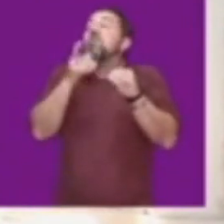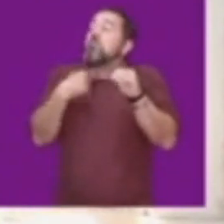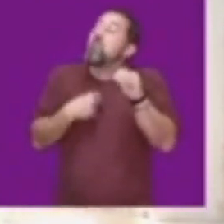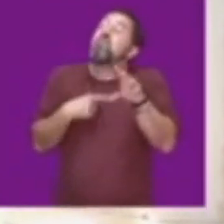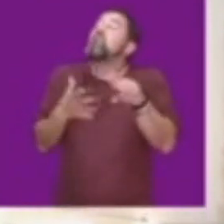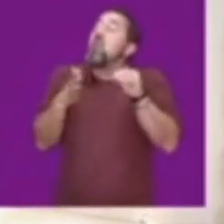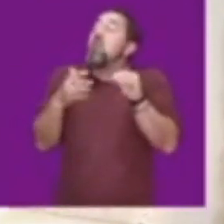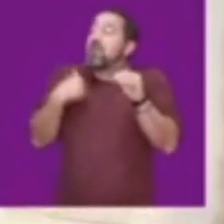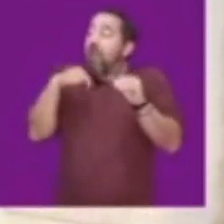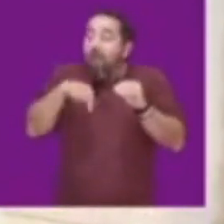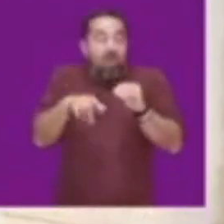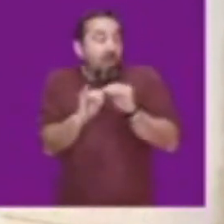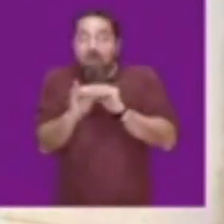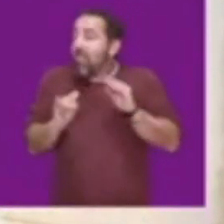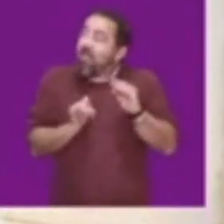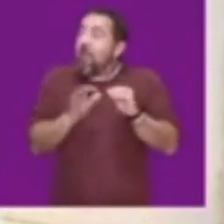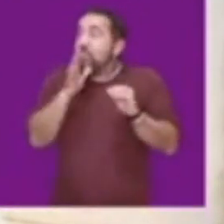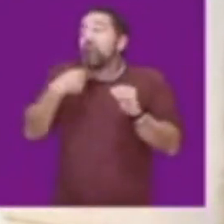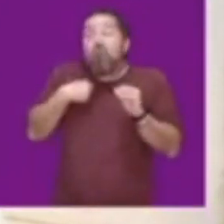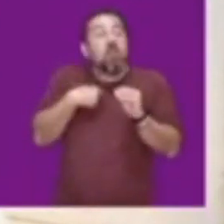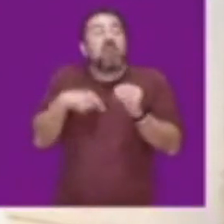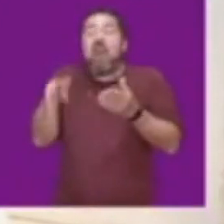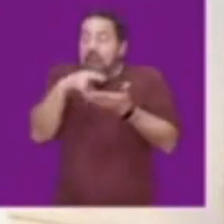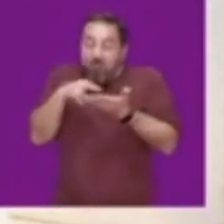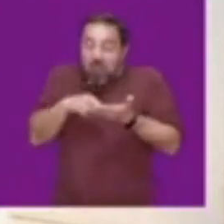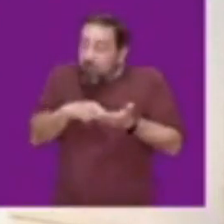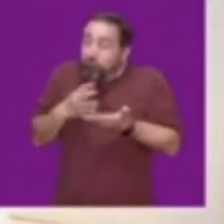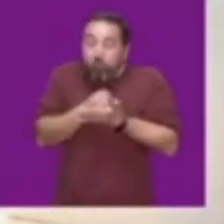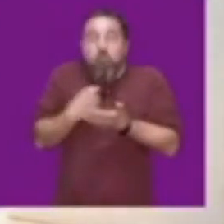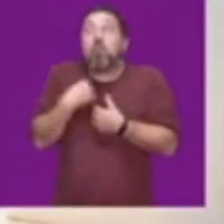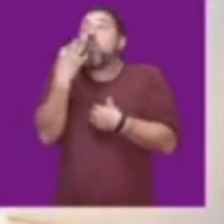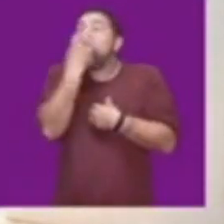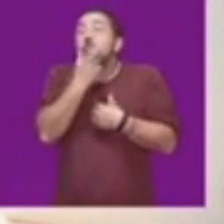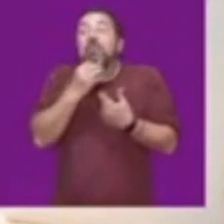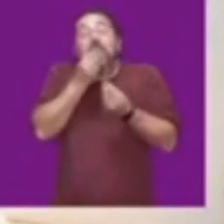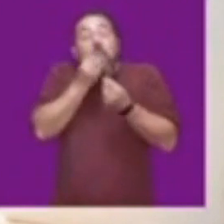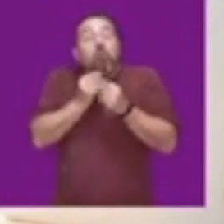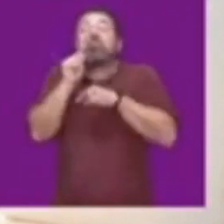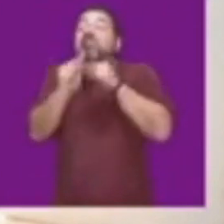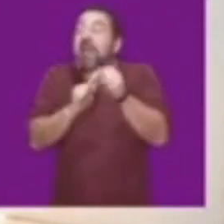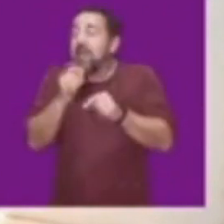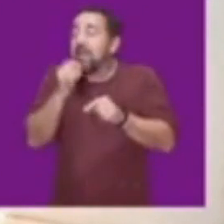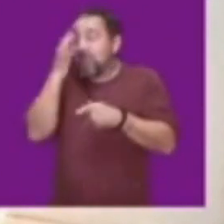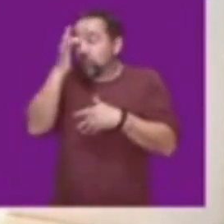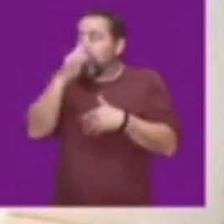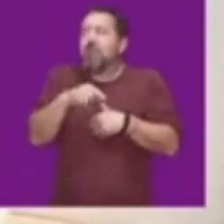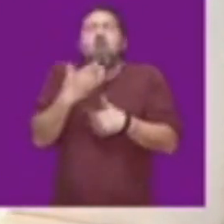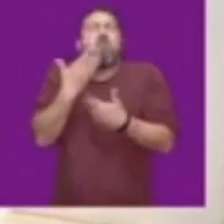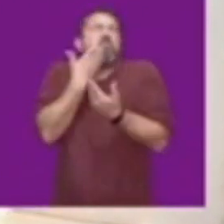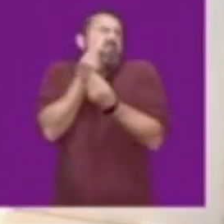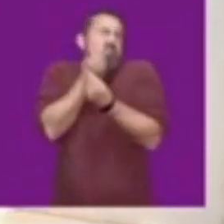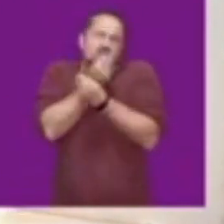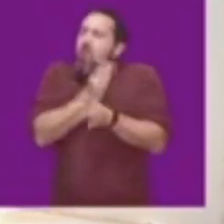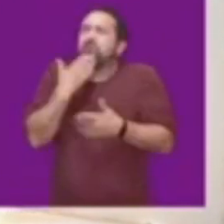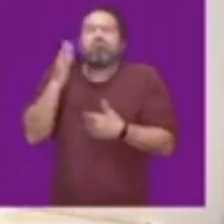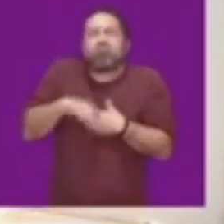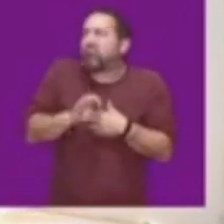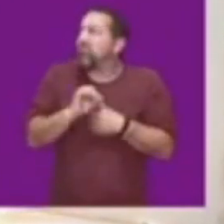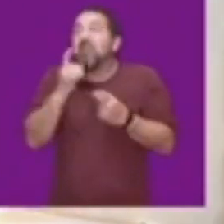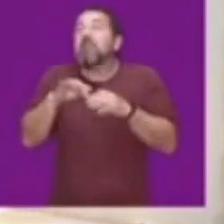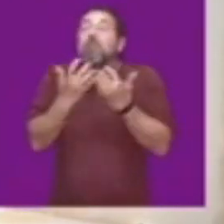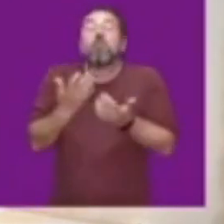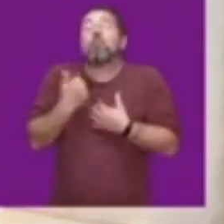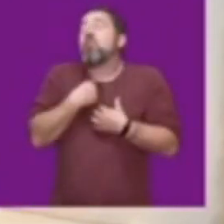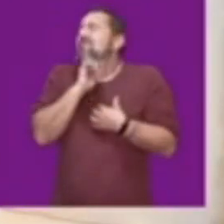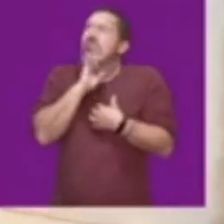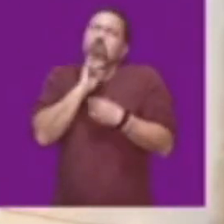y por eso me encanta estar aquí, porque de todo lo que he leído, lo de los cuentos que contagian ilusión son los más chulos que yo jamás he